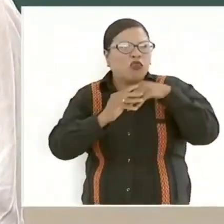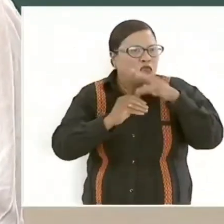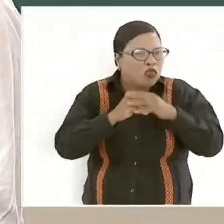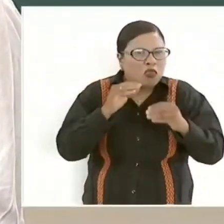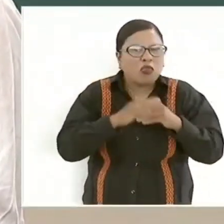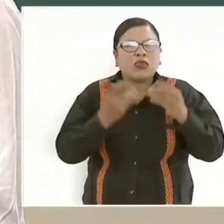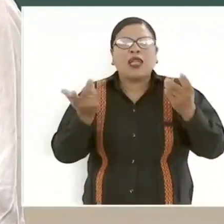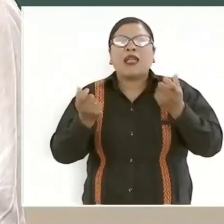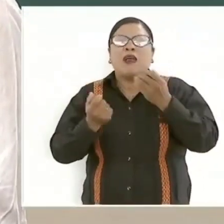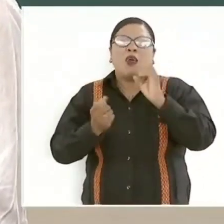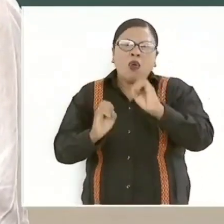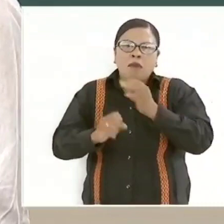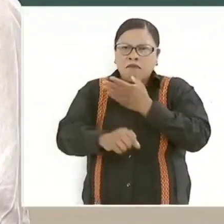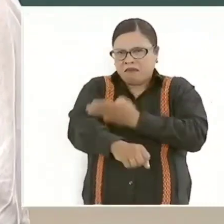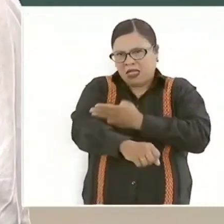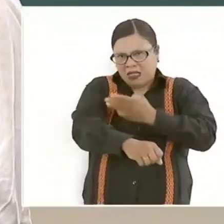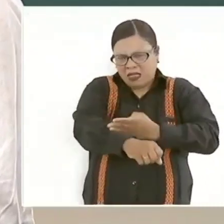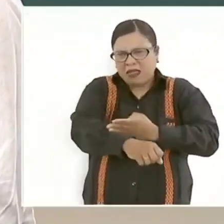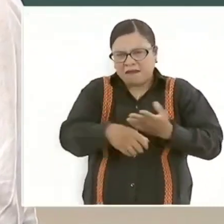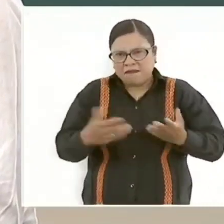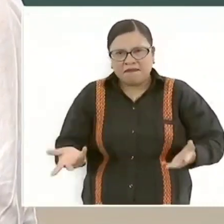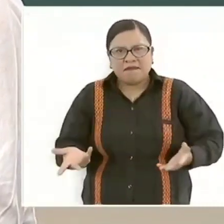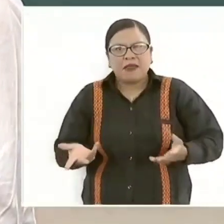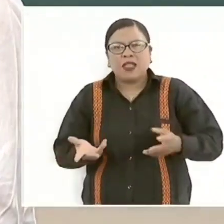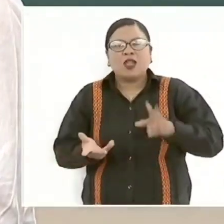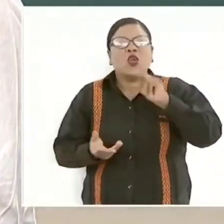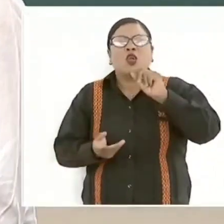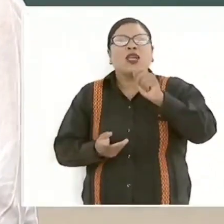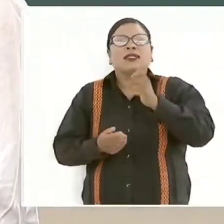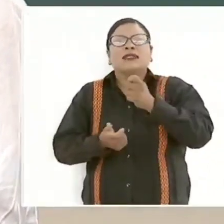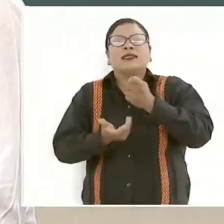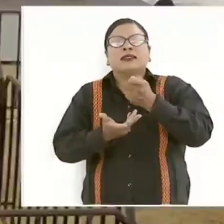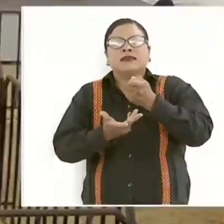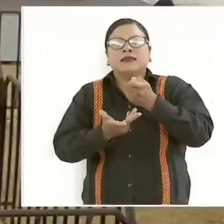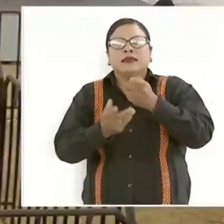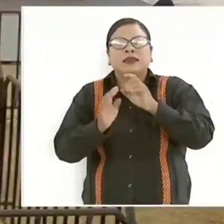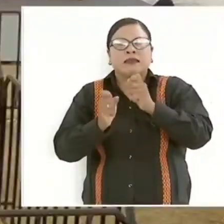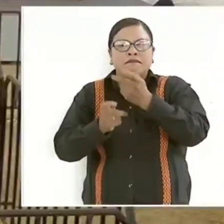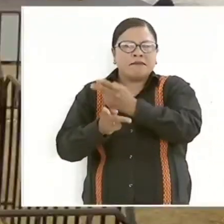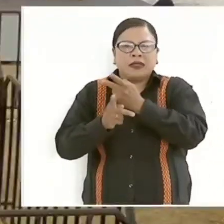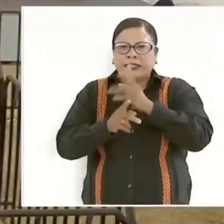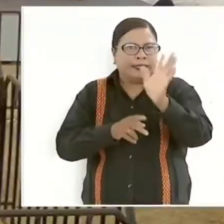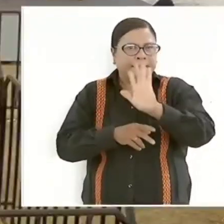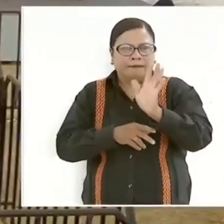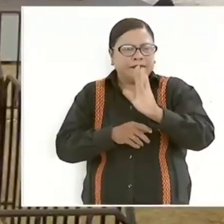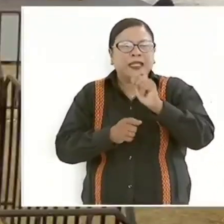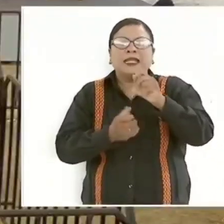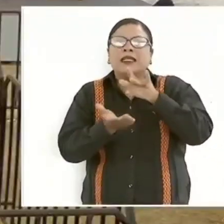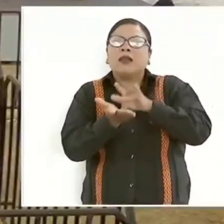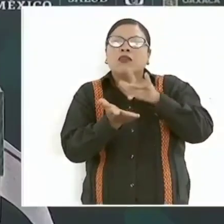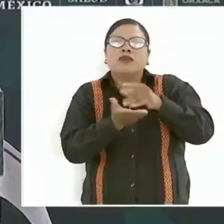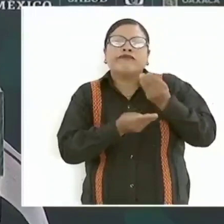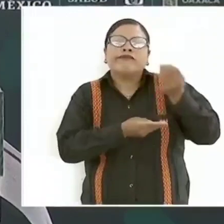y maderables. No es crédito, es apoyo para que